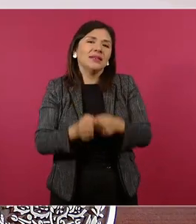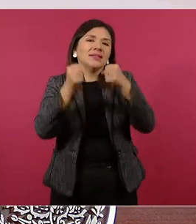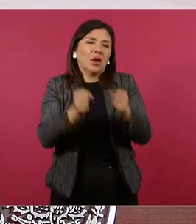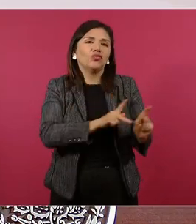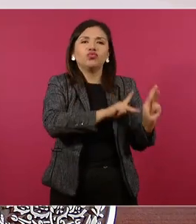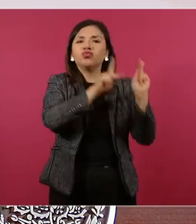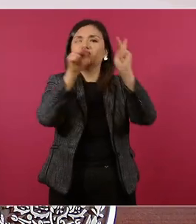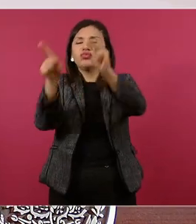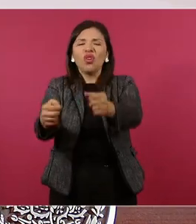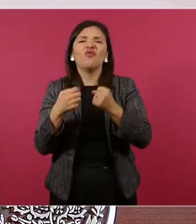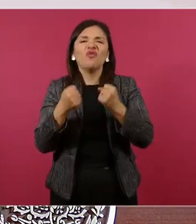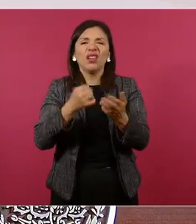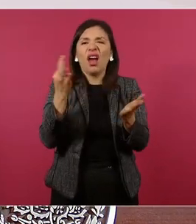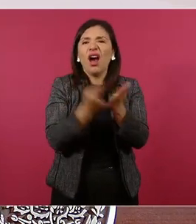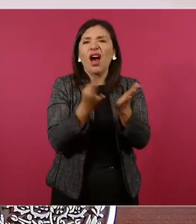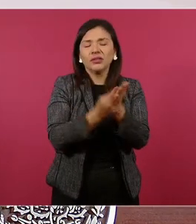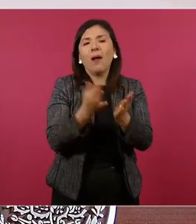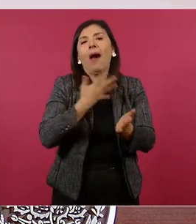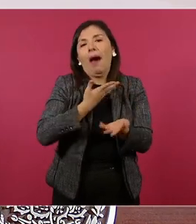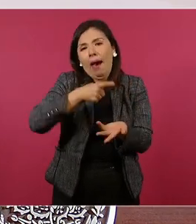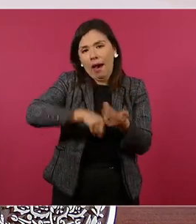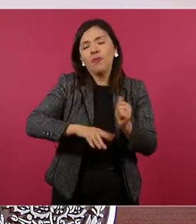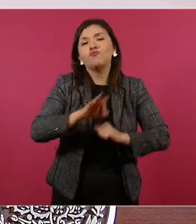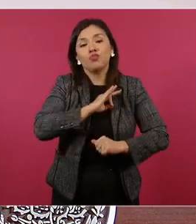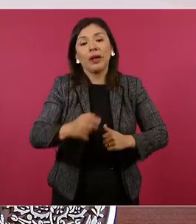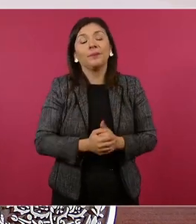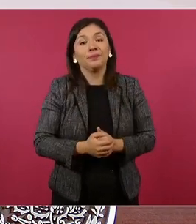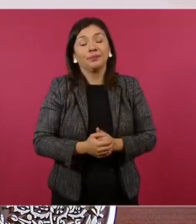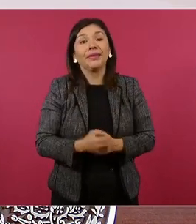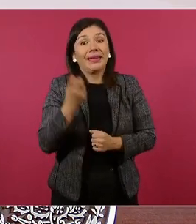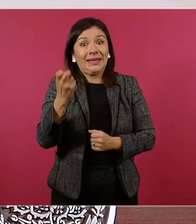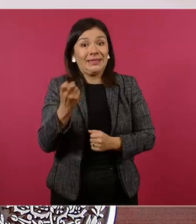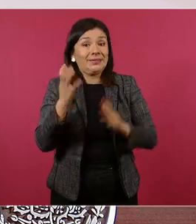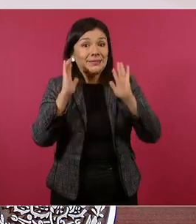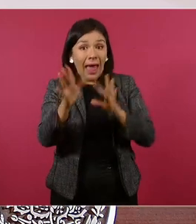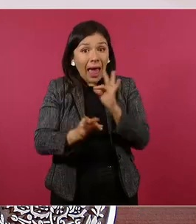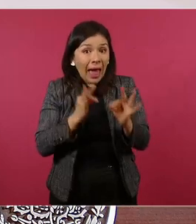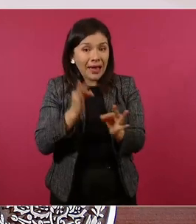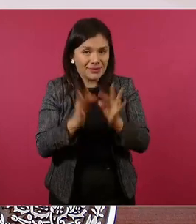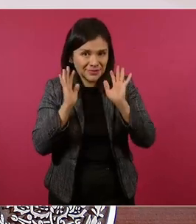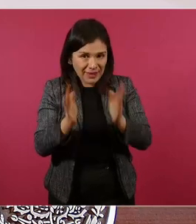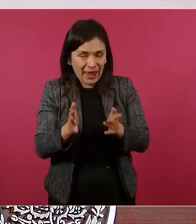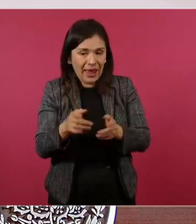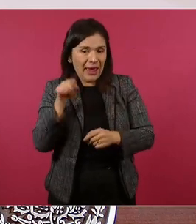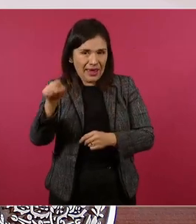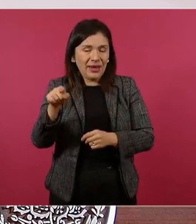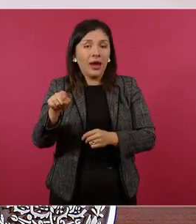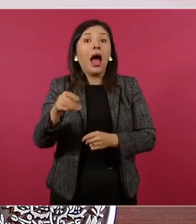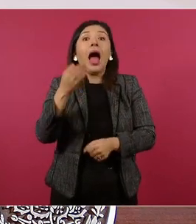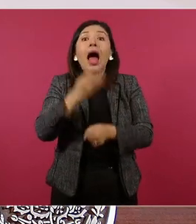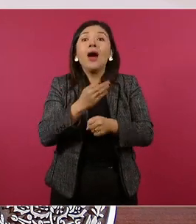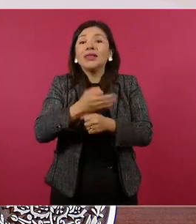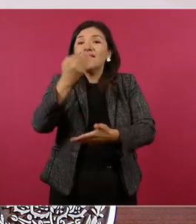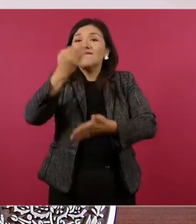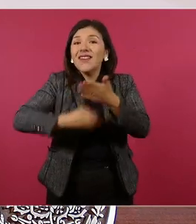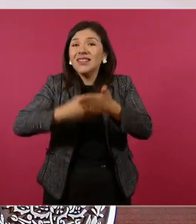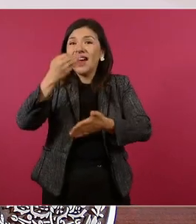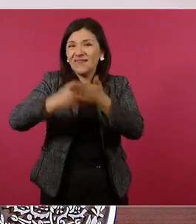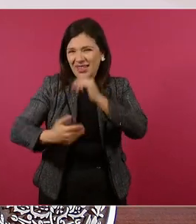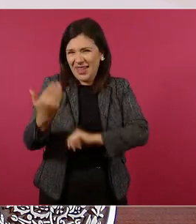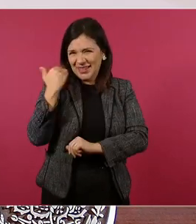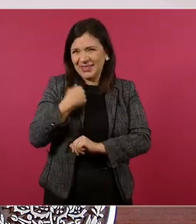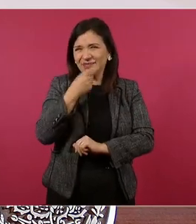un puente vehicular Eso es en cuanto a los que ya están concluidos Respecto a los que estamos por concluir como